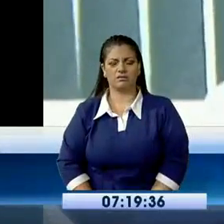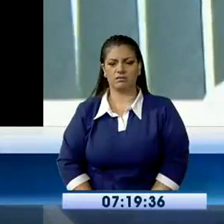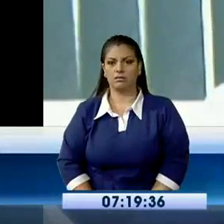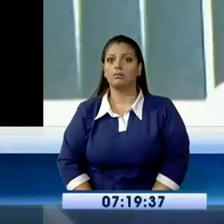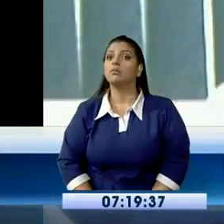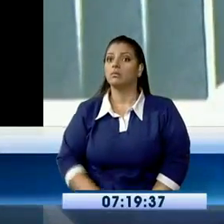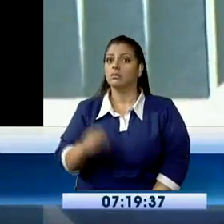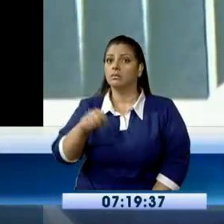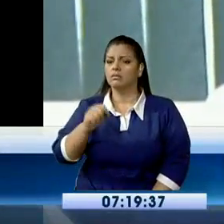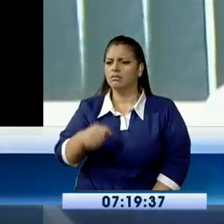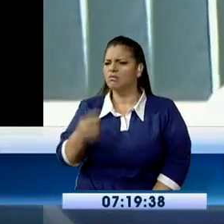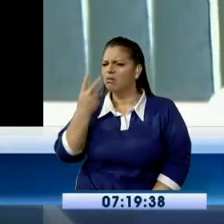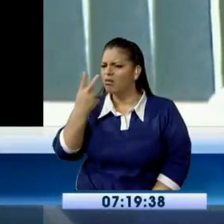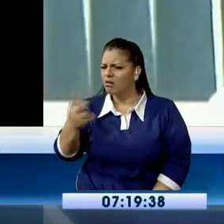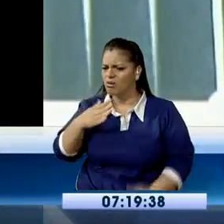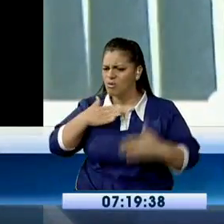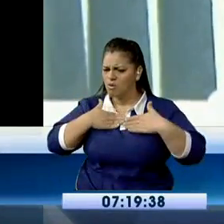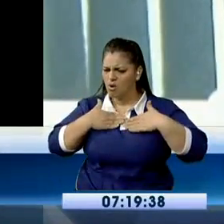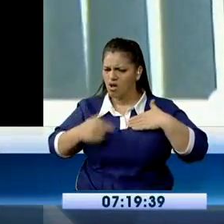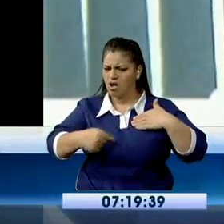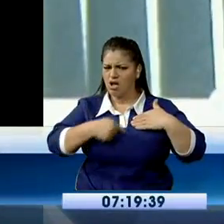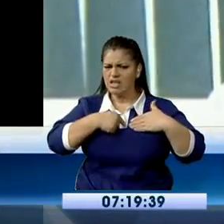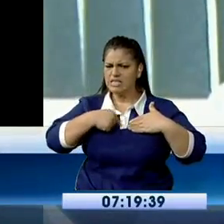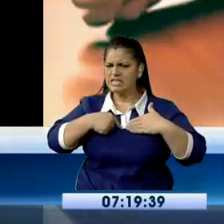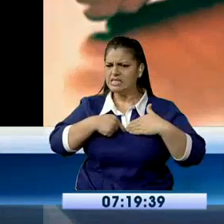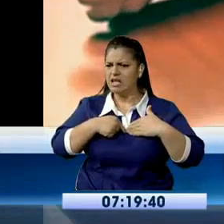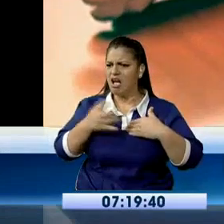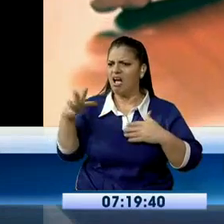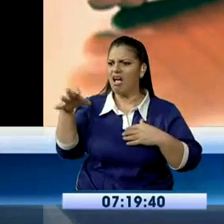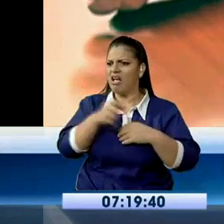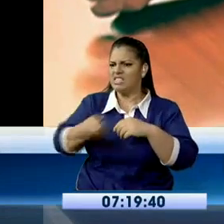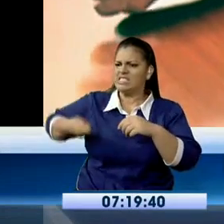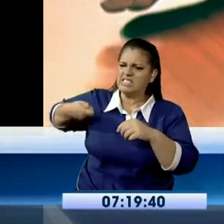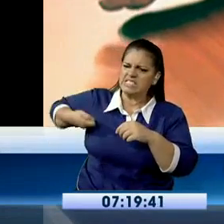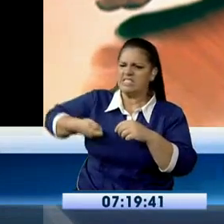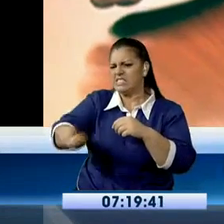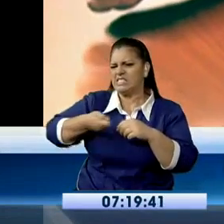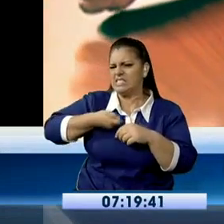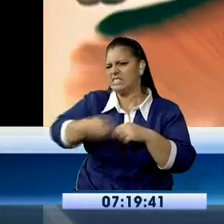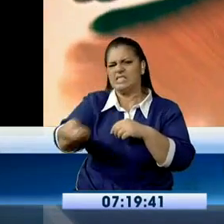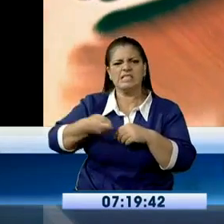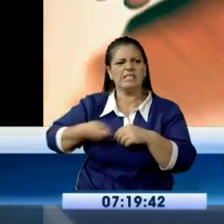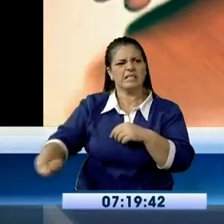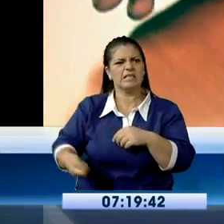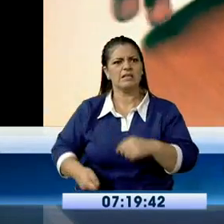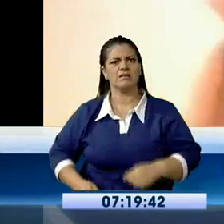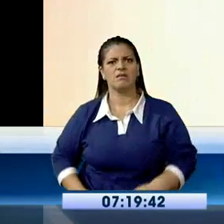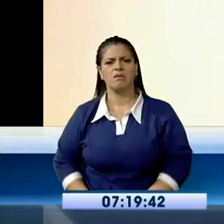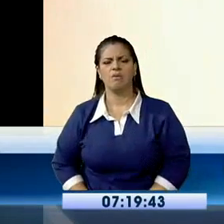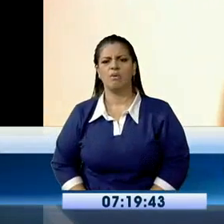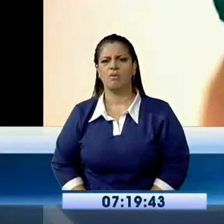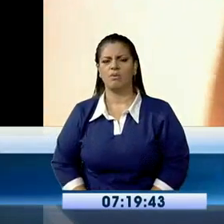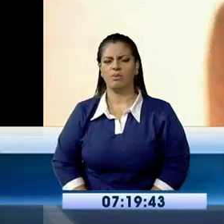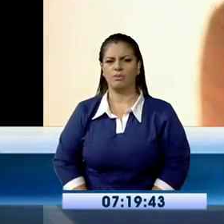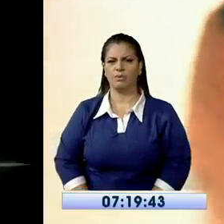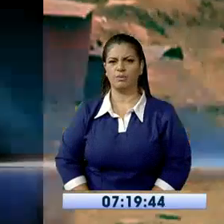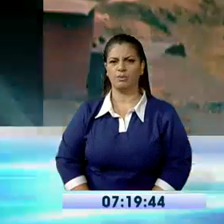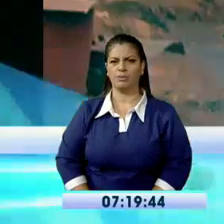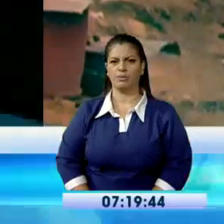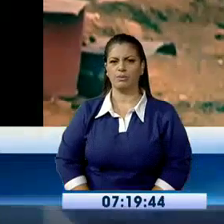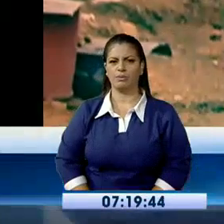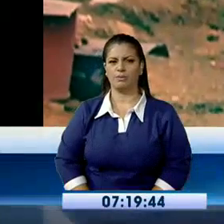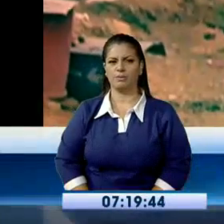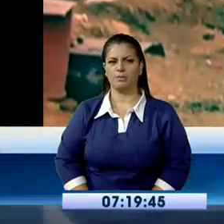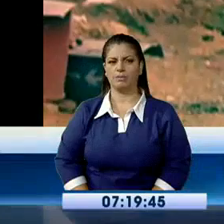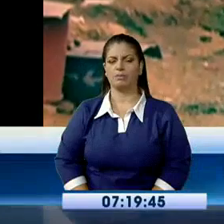y heridas, unas superficiales y otras que sí comprometían, habían un poco profundo. La